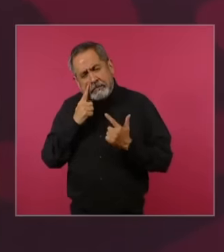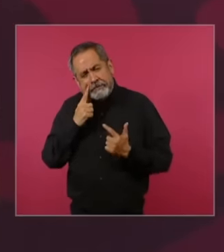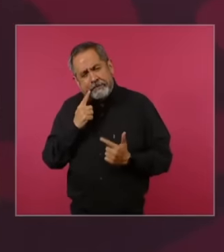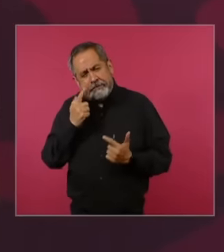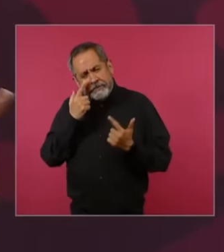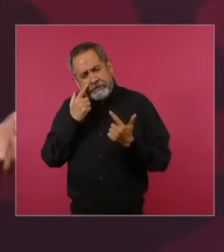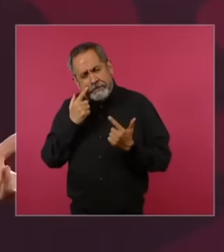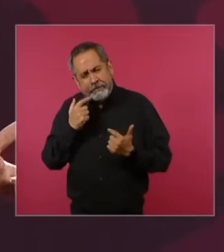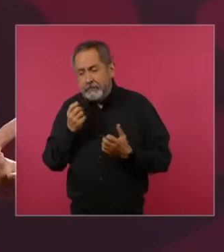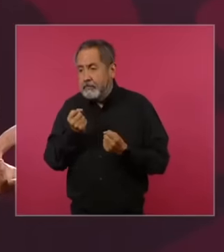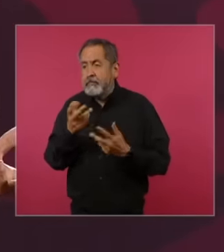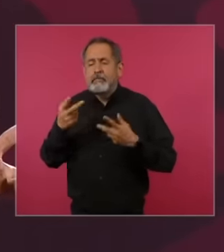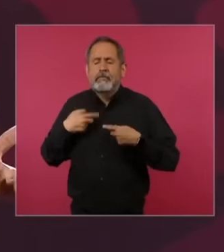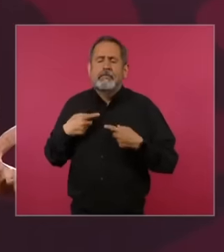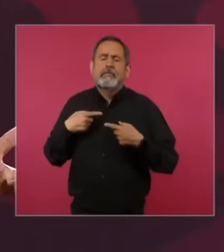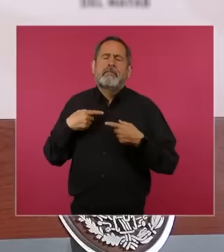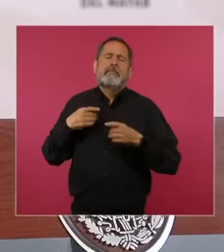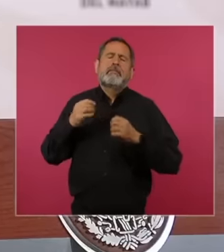y muchos